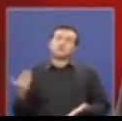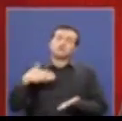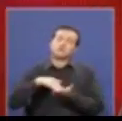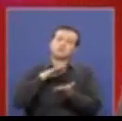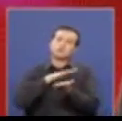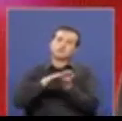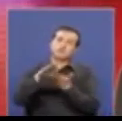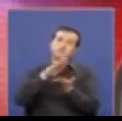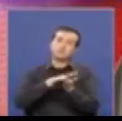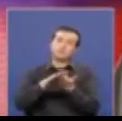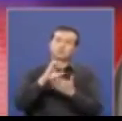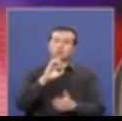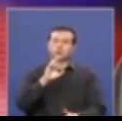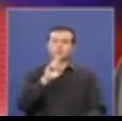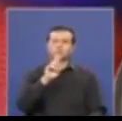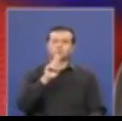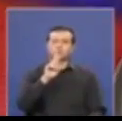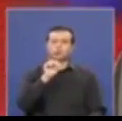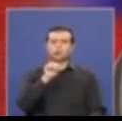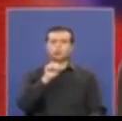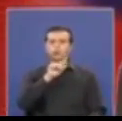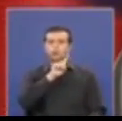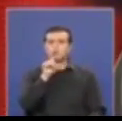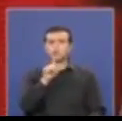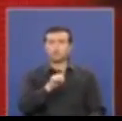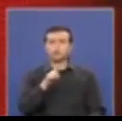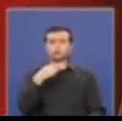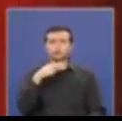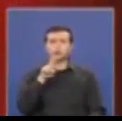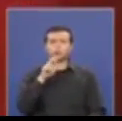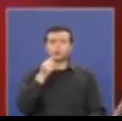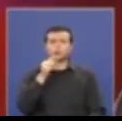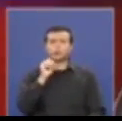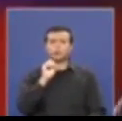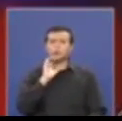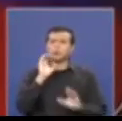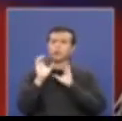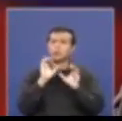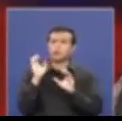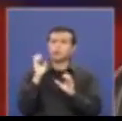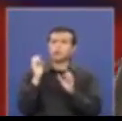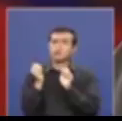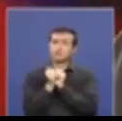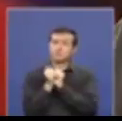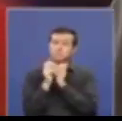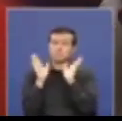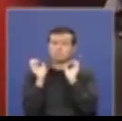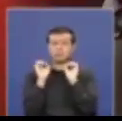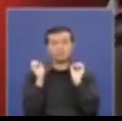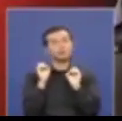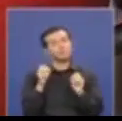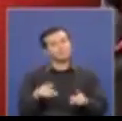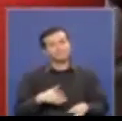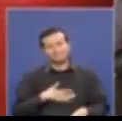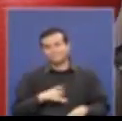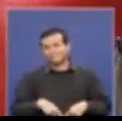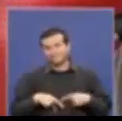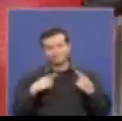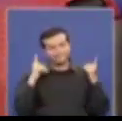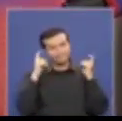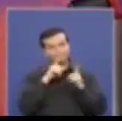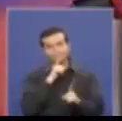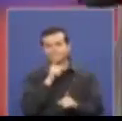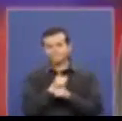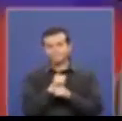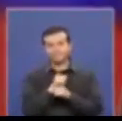nuevamente disculpas a Doña Cruz, a Don Hugo, no tuve tiempo nunca sentarme a conversar con ellos, así es más o menos mi vida. No,